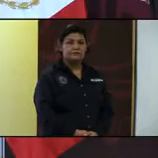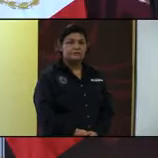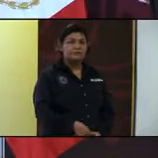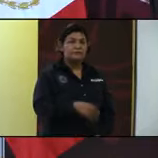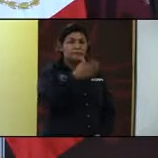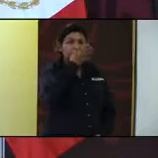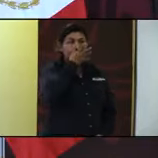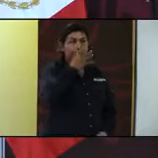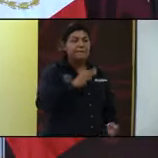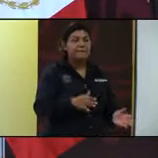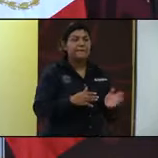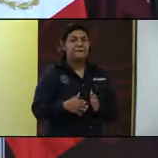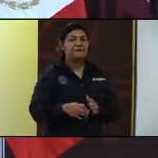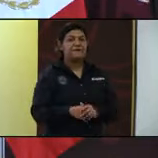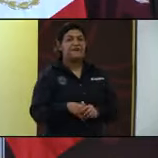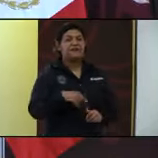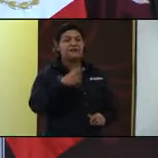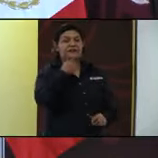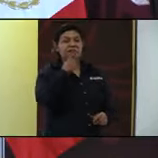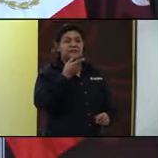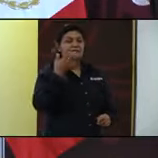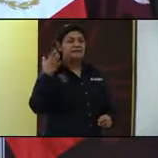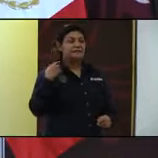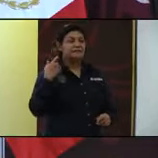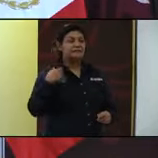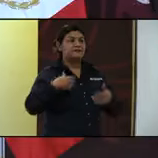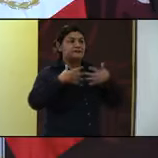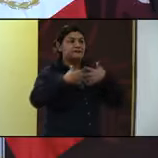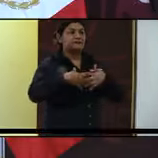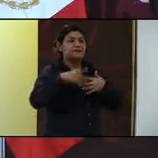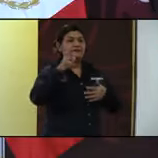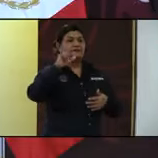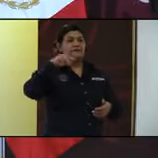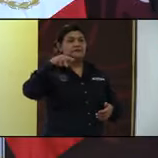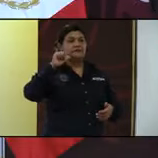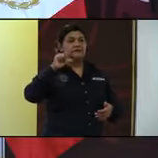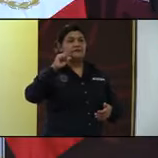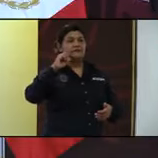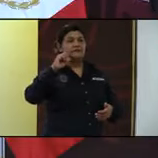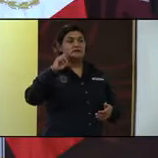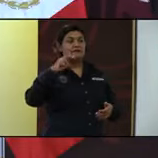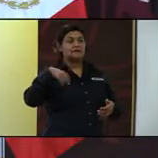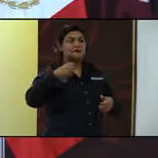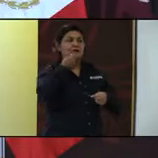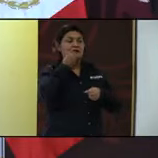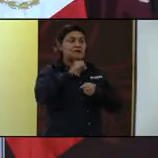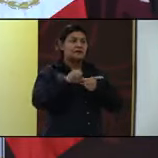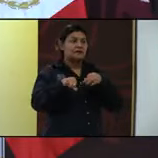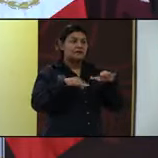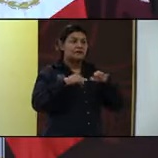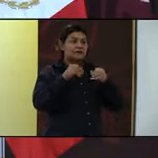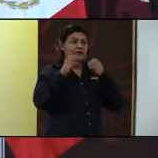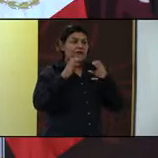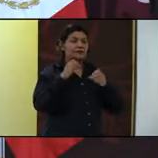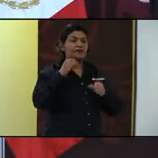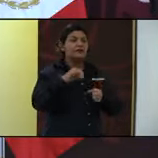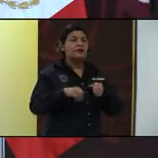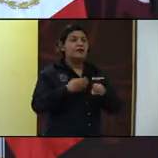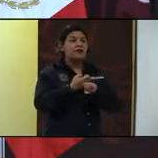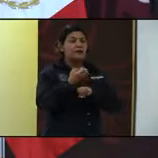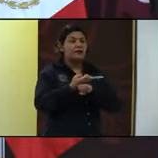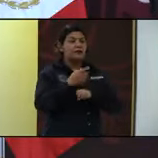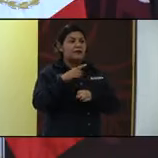nuestra. Bueno, les informo que estuve en la empresa Dinasol acompañando a la Secretaria del Trabajo y Previsión Social del Estado,